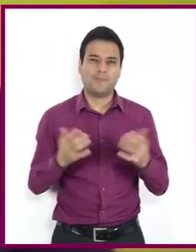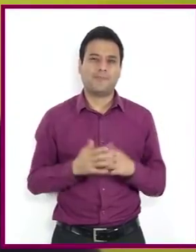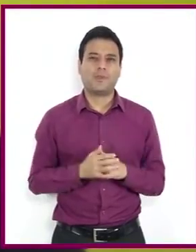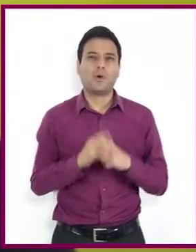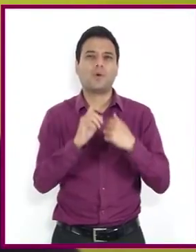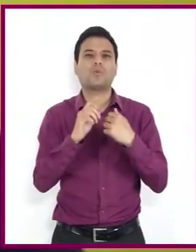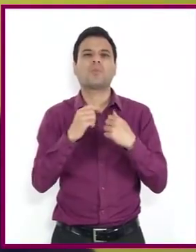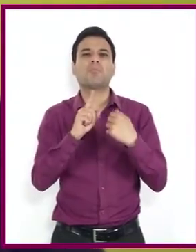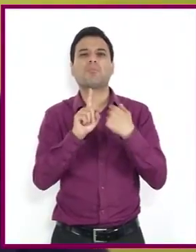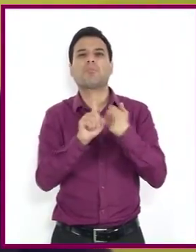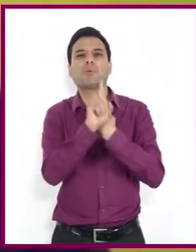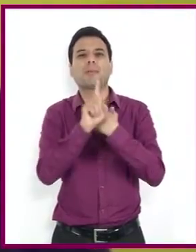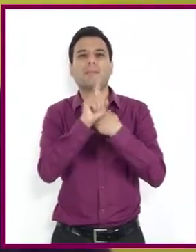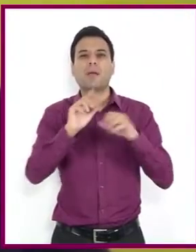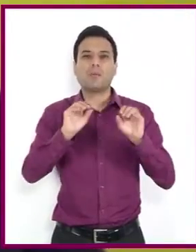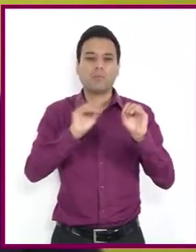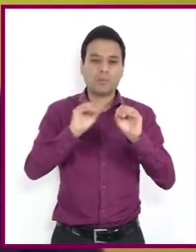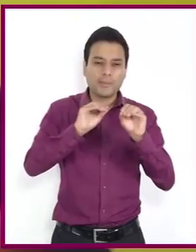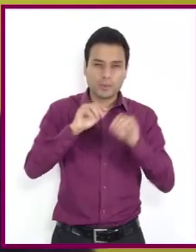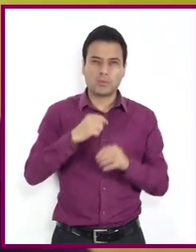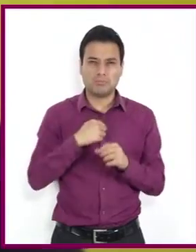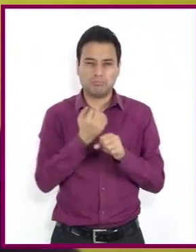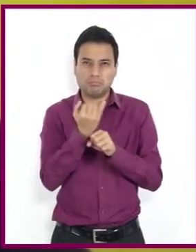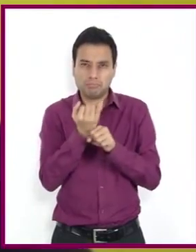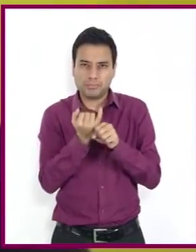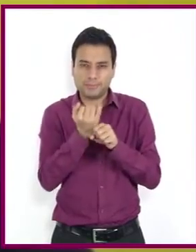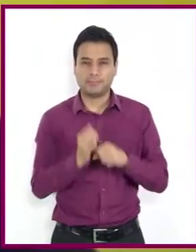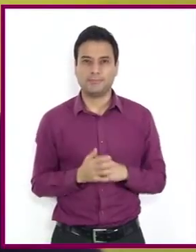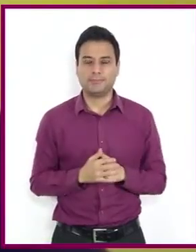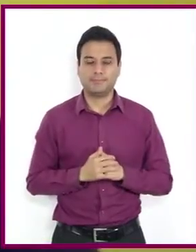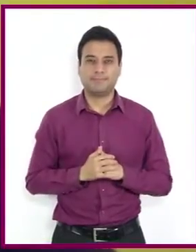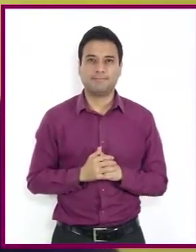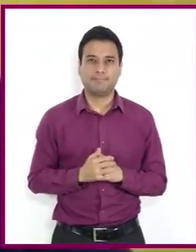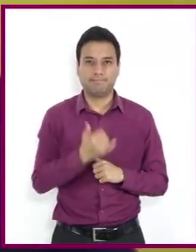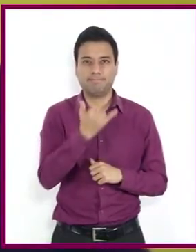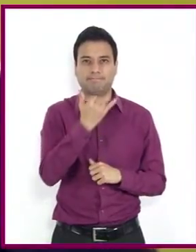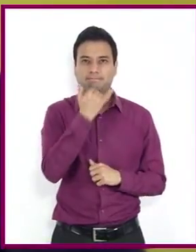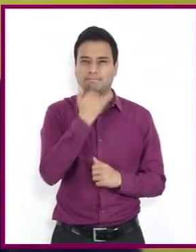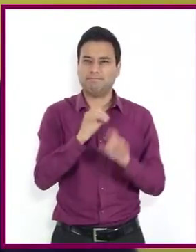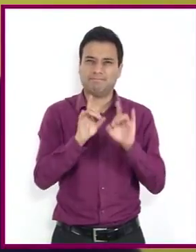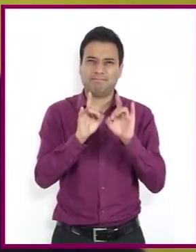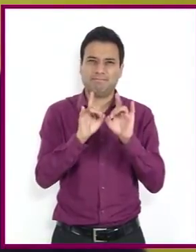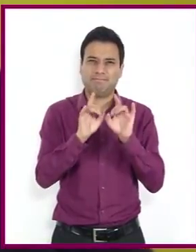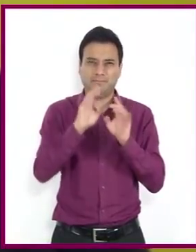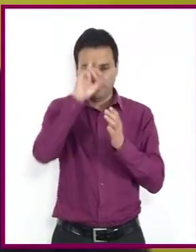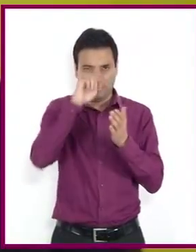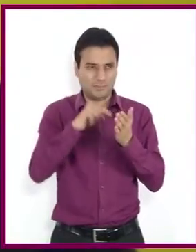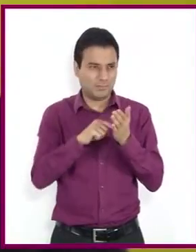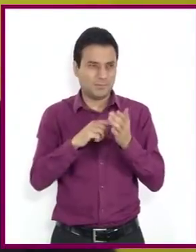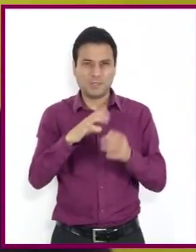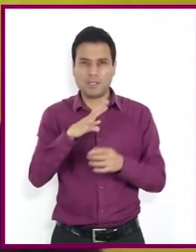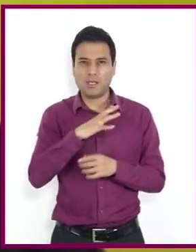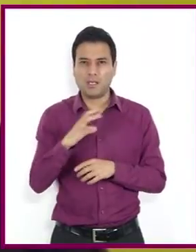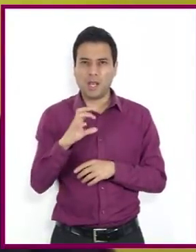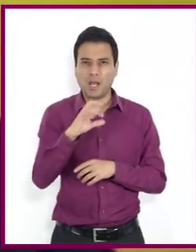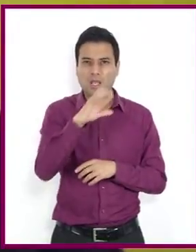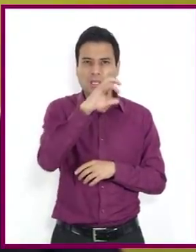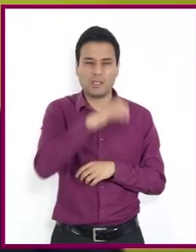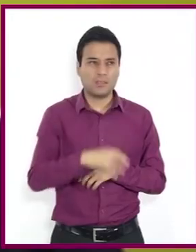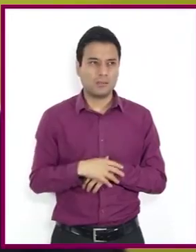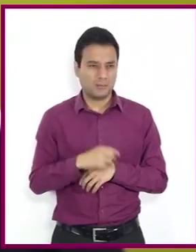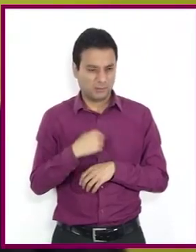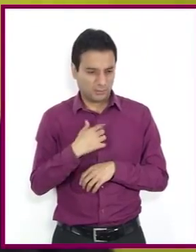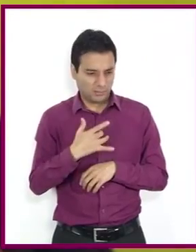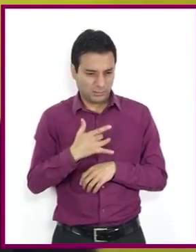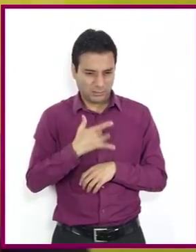que había iniciado en Pisa medio siglo atrás. Perdón, es que Creo que se me ha subido una araña, ¿eh? Siento que me camina por